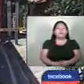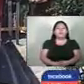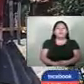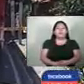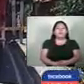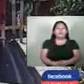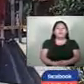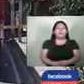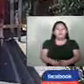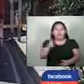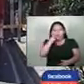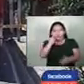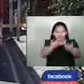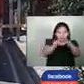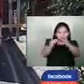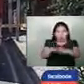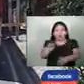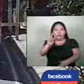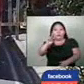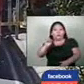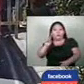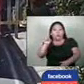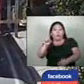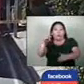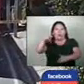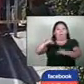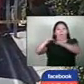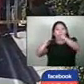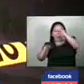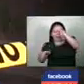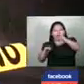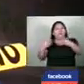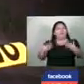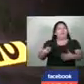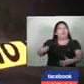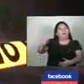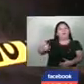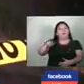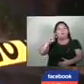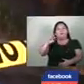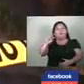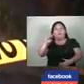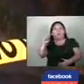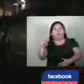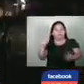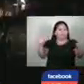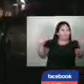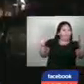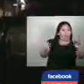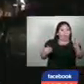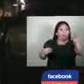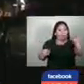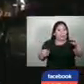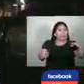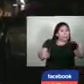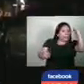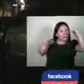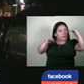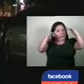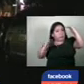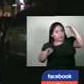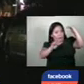Con una diferencia de 201 homicidios menos, cerró el 2021 en comparación al 2020, en el que se